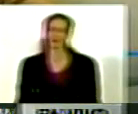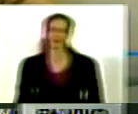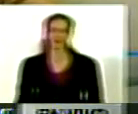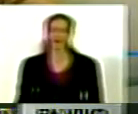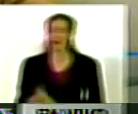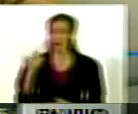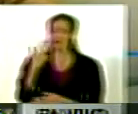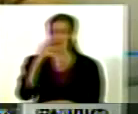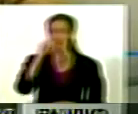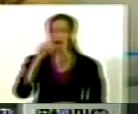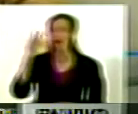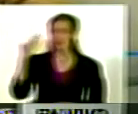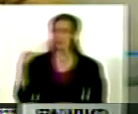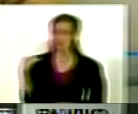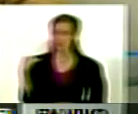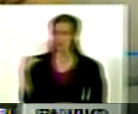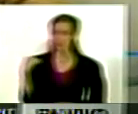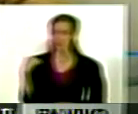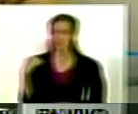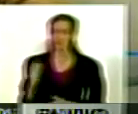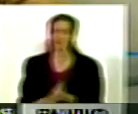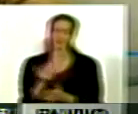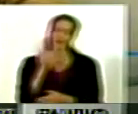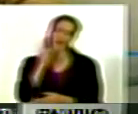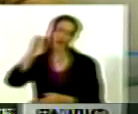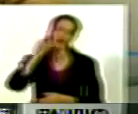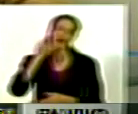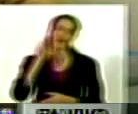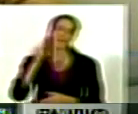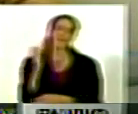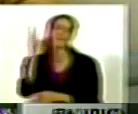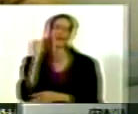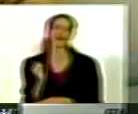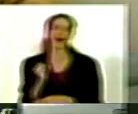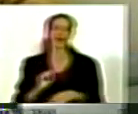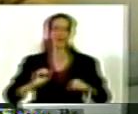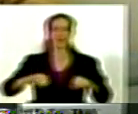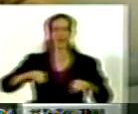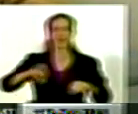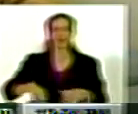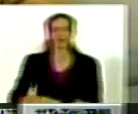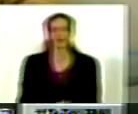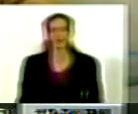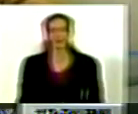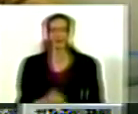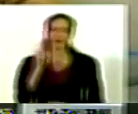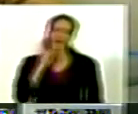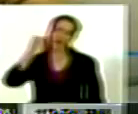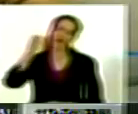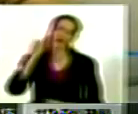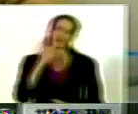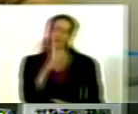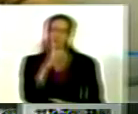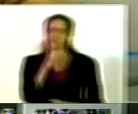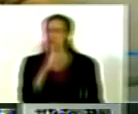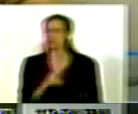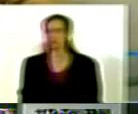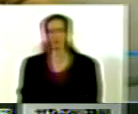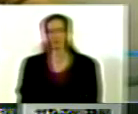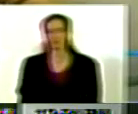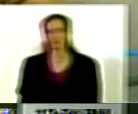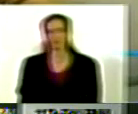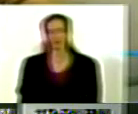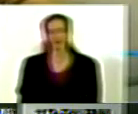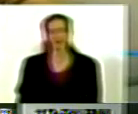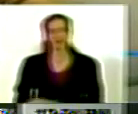Hace 3 años fue degollado aquel muchacho de Petare, motorizado. Fue degollado por parte